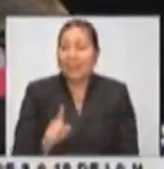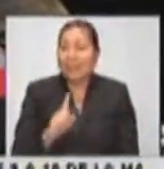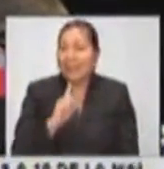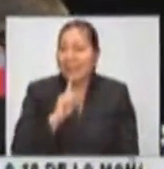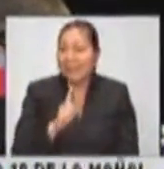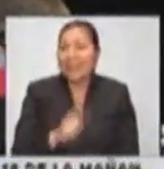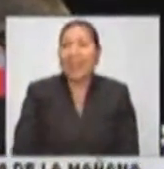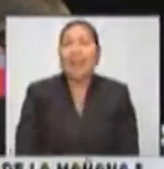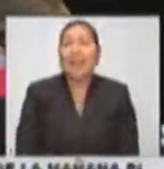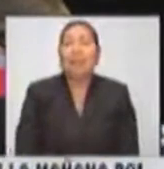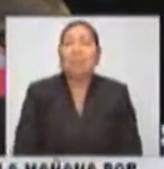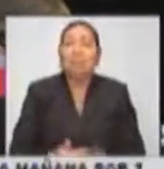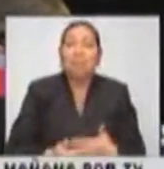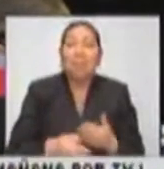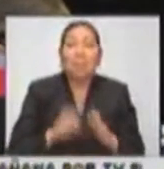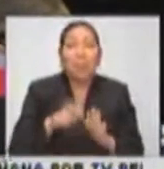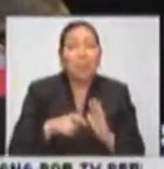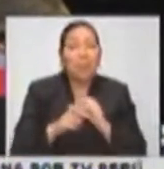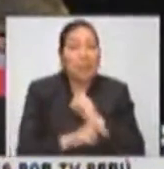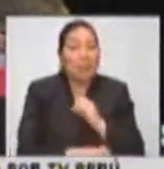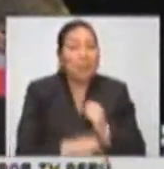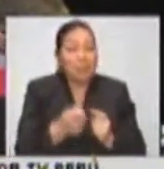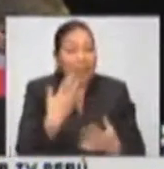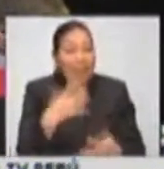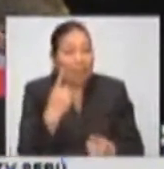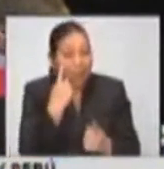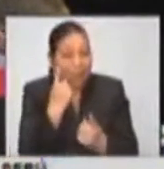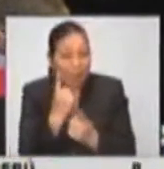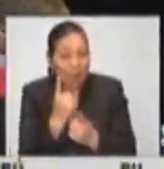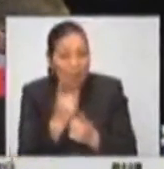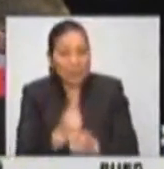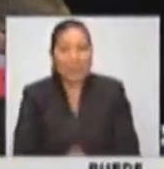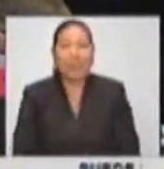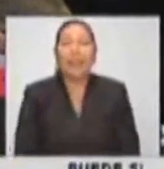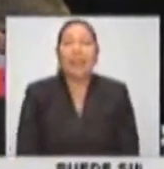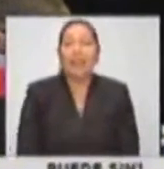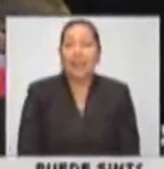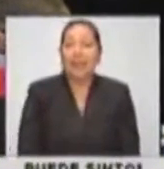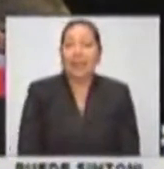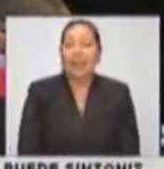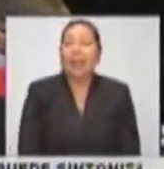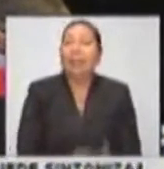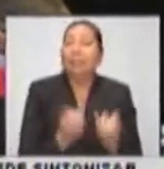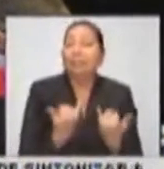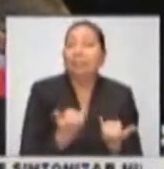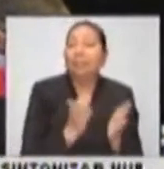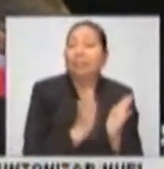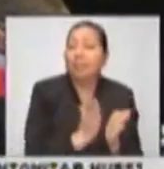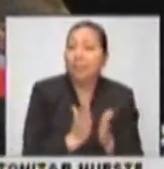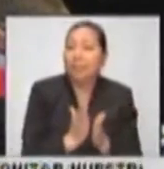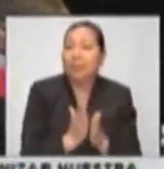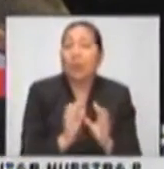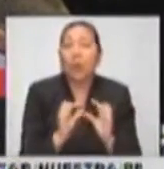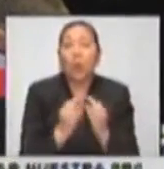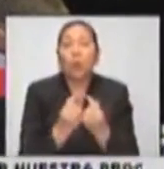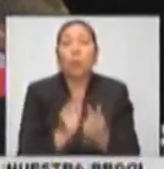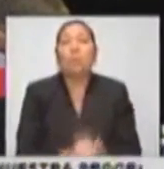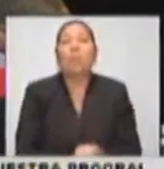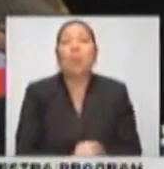esta, ya hemos pasado por el programa País, ustedes lo deben conocer. Esa coordinación entonces de los